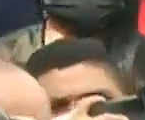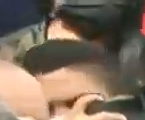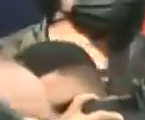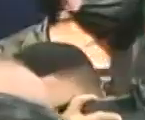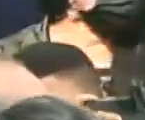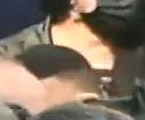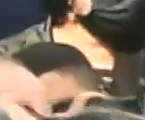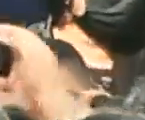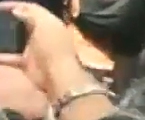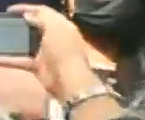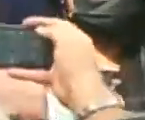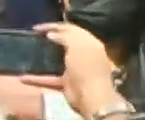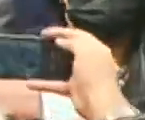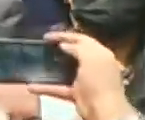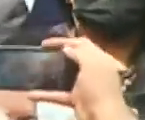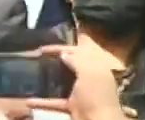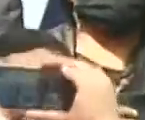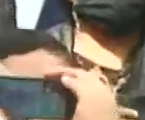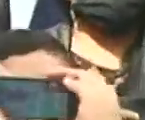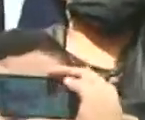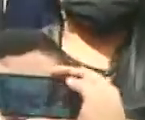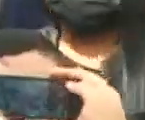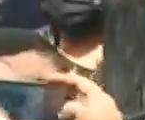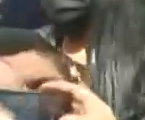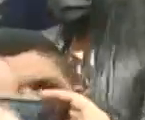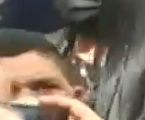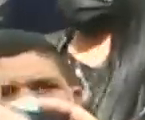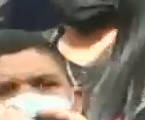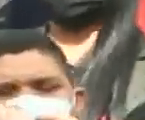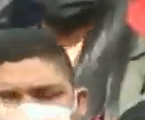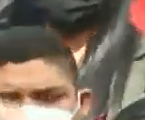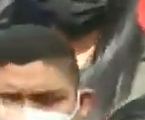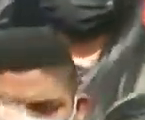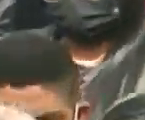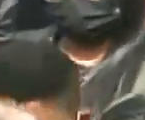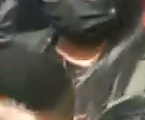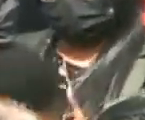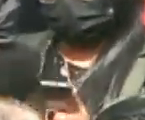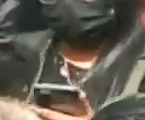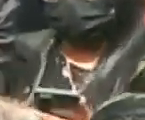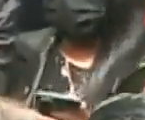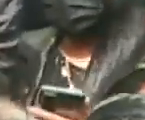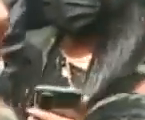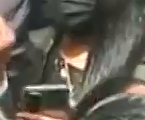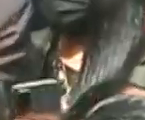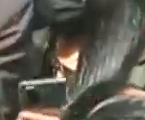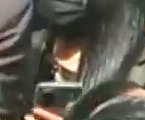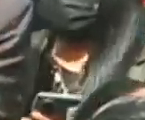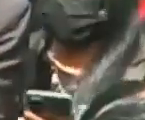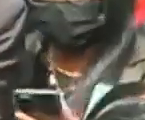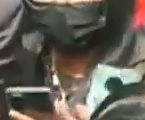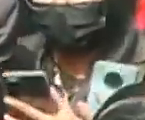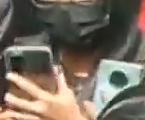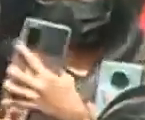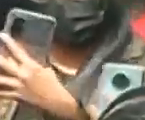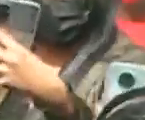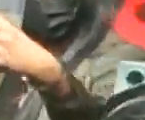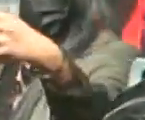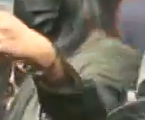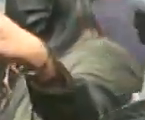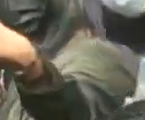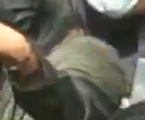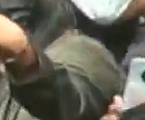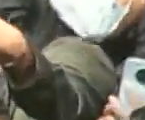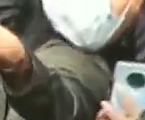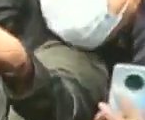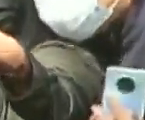estuvimos compartiendo todo lo que ocurrió aquí en el Palacio Federal Legislativo correspondiente a este inicio de año